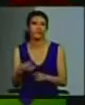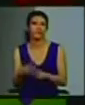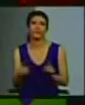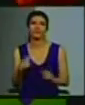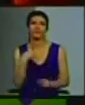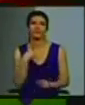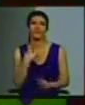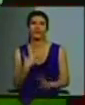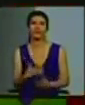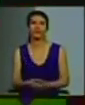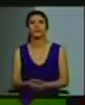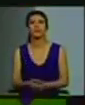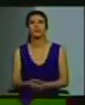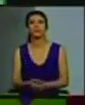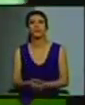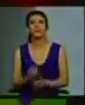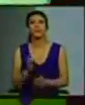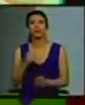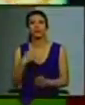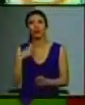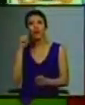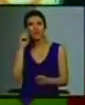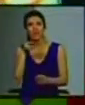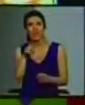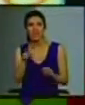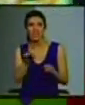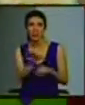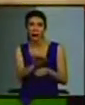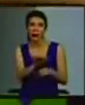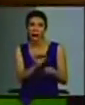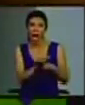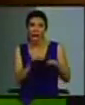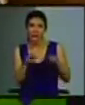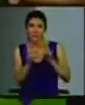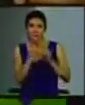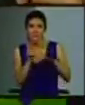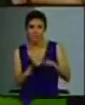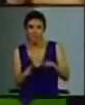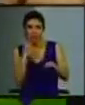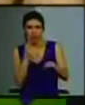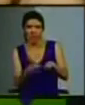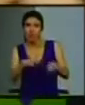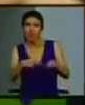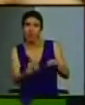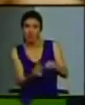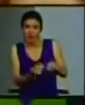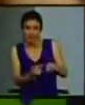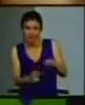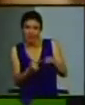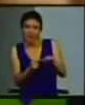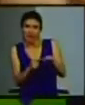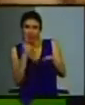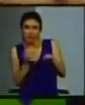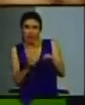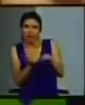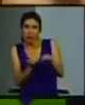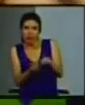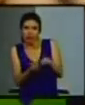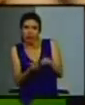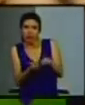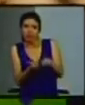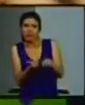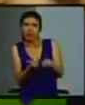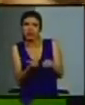distinta. Y vi que efectivamente en las ruedas traseras había una llama que estaba recién formándose en el bus. Así